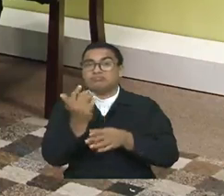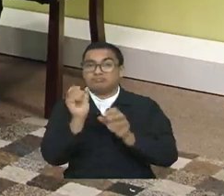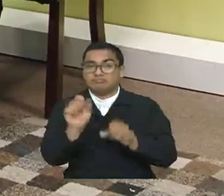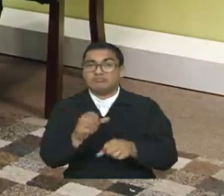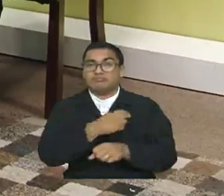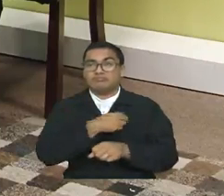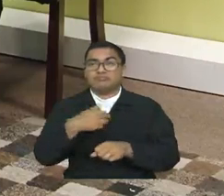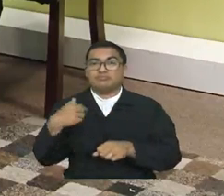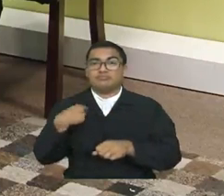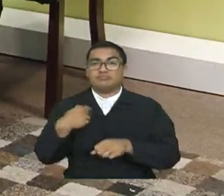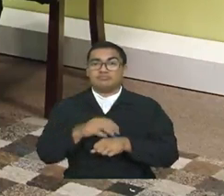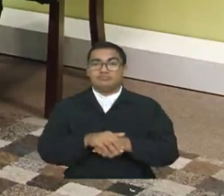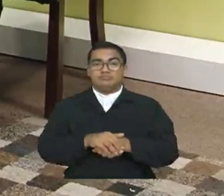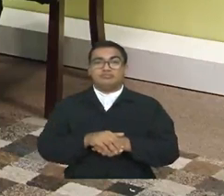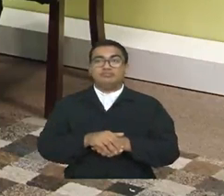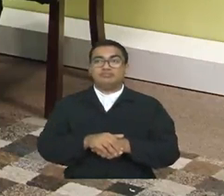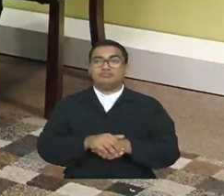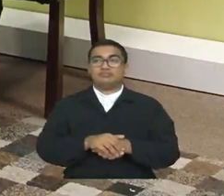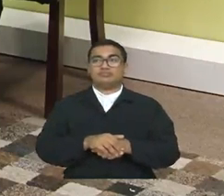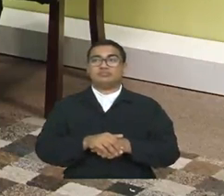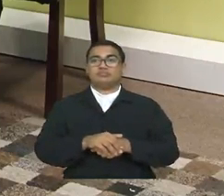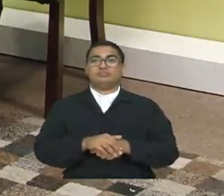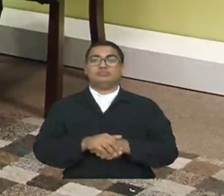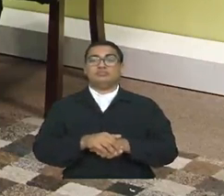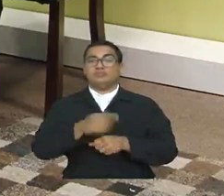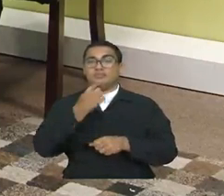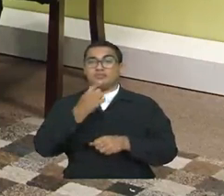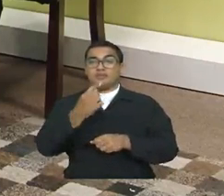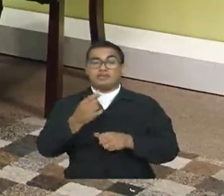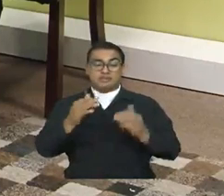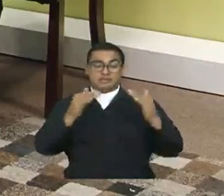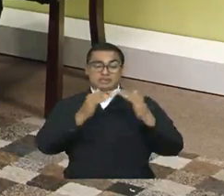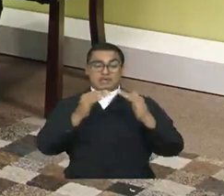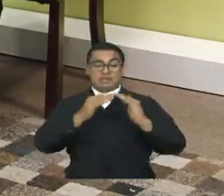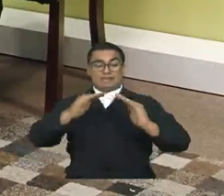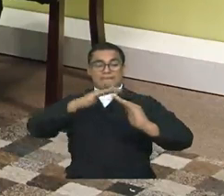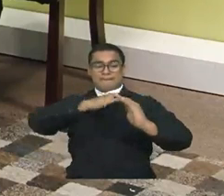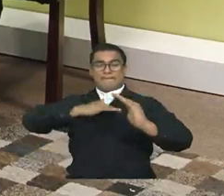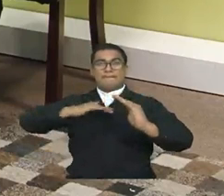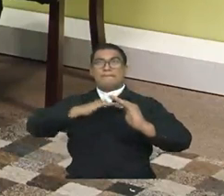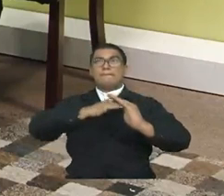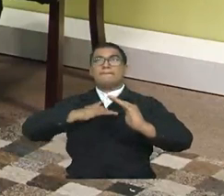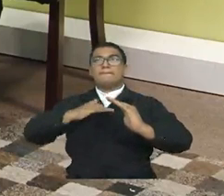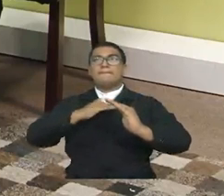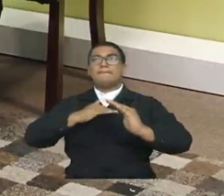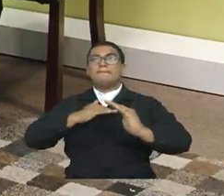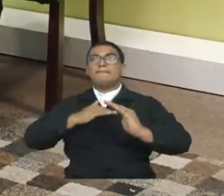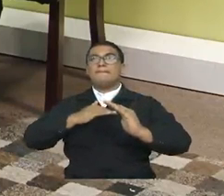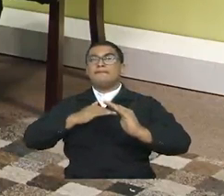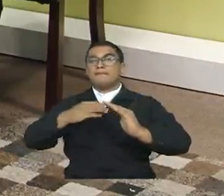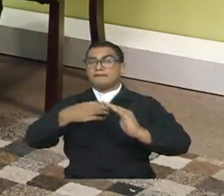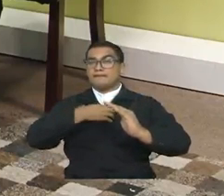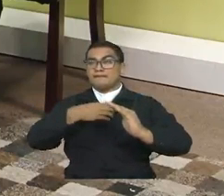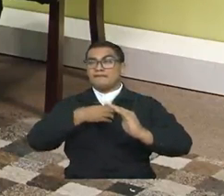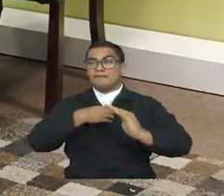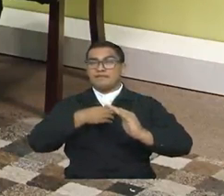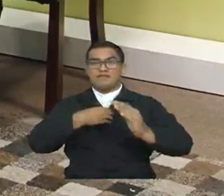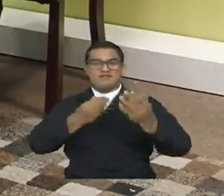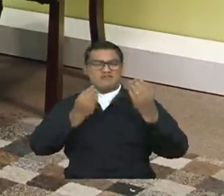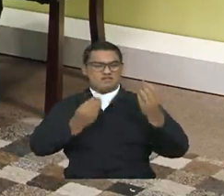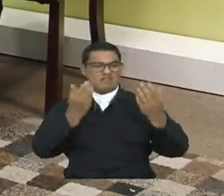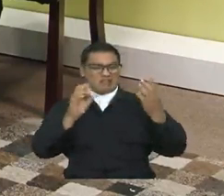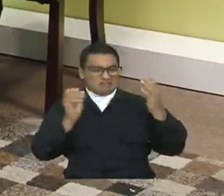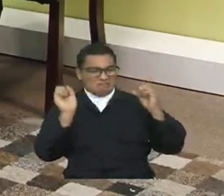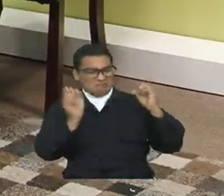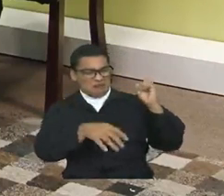huertos. Incluso tenemos en el patio, eso es bueno, los huertos en casa, sí, doctora. Tenemos a veces un montón de calaches que no sirven